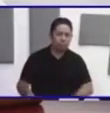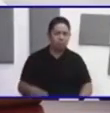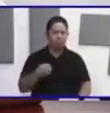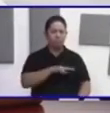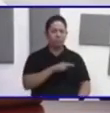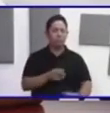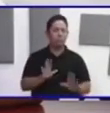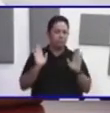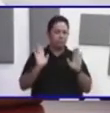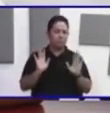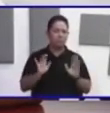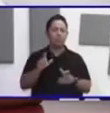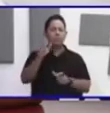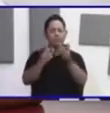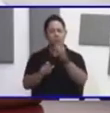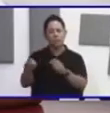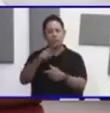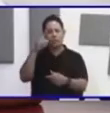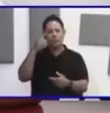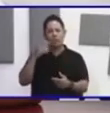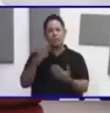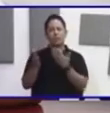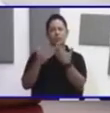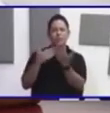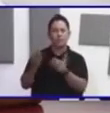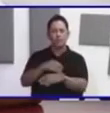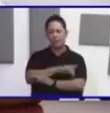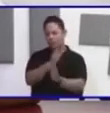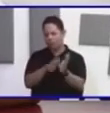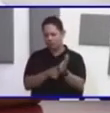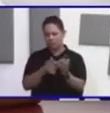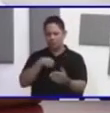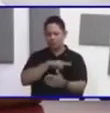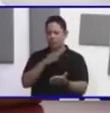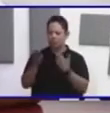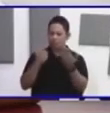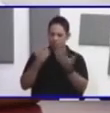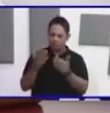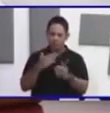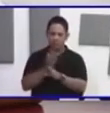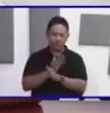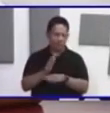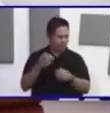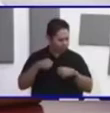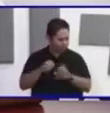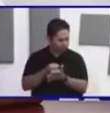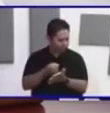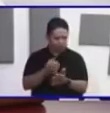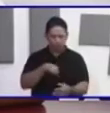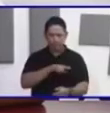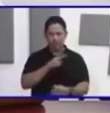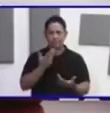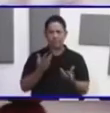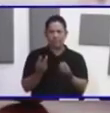la comunidad sienta confianza plena, que hemos tratado de hacerlo mejor. Hemos tratado de hacerlo en las dificultades, pero aquí vamos, y tengo un equipo